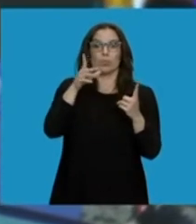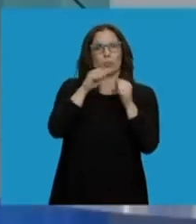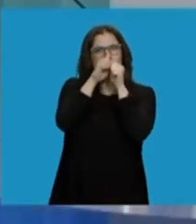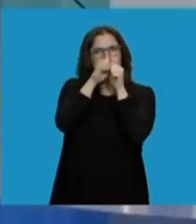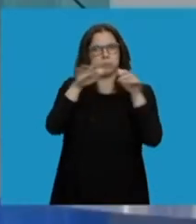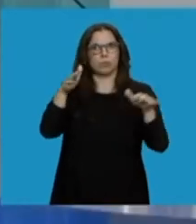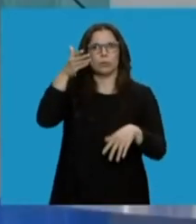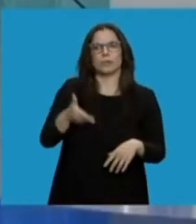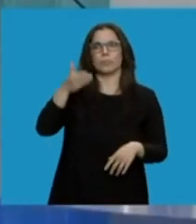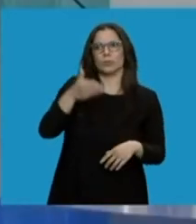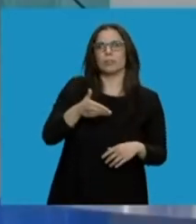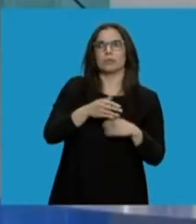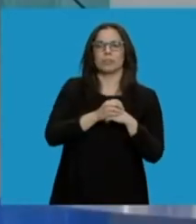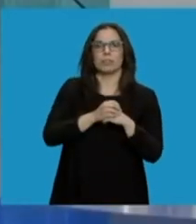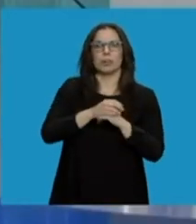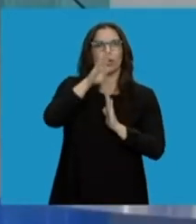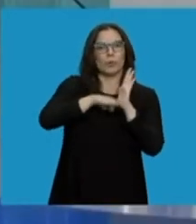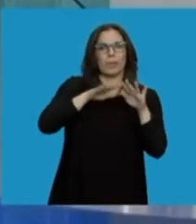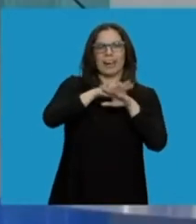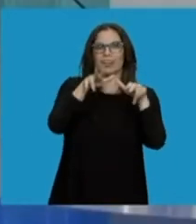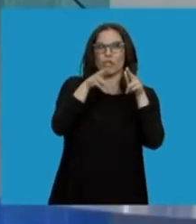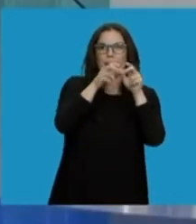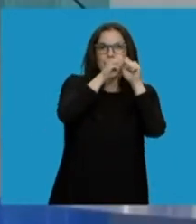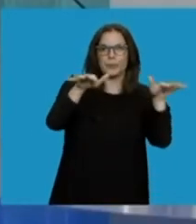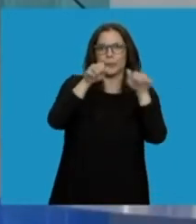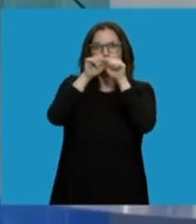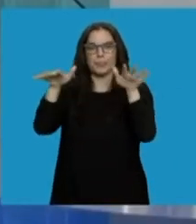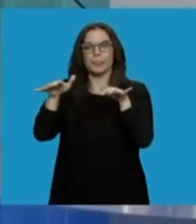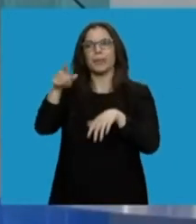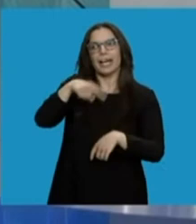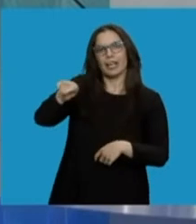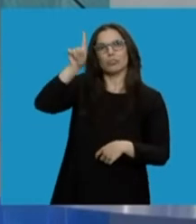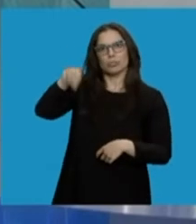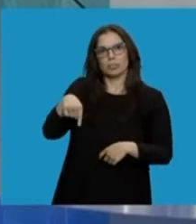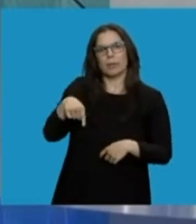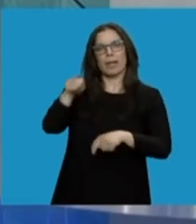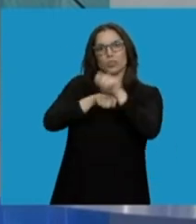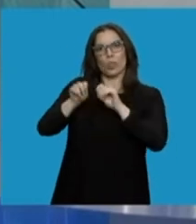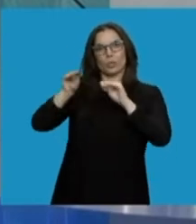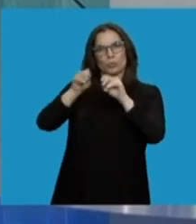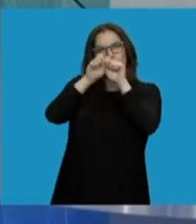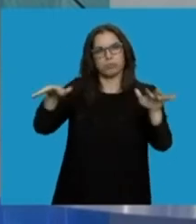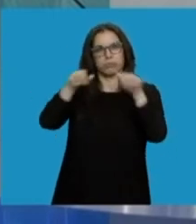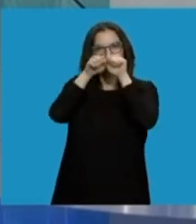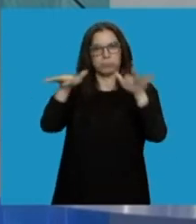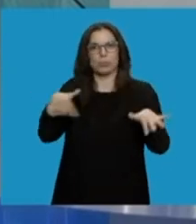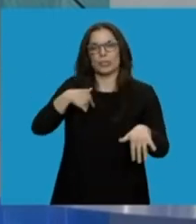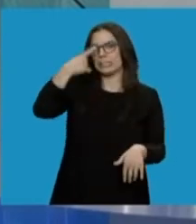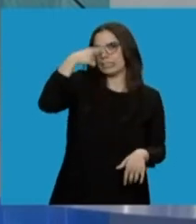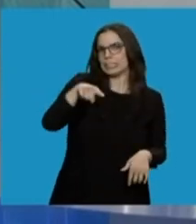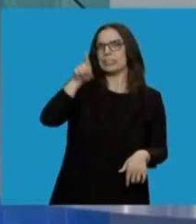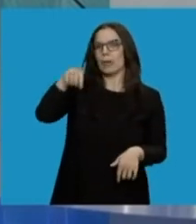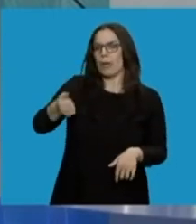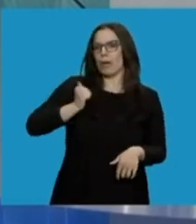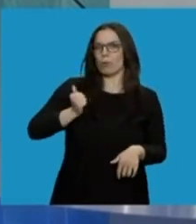repercusión. El programa se ha movido mucho en redes sociales, ellos lo han distribuido a través de sus asociaciones, me consta que lo están utilizando